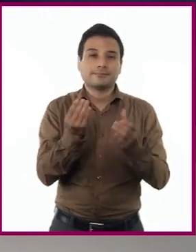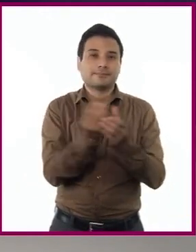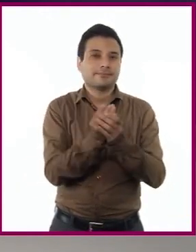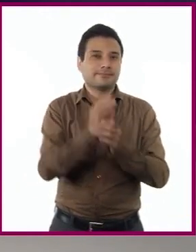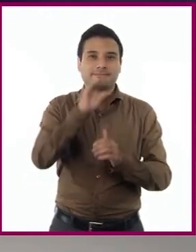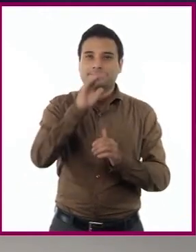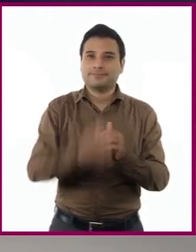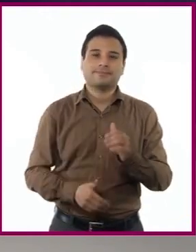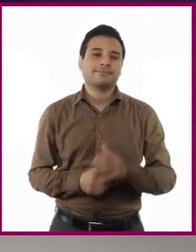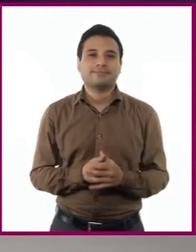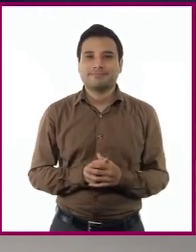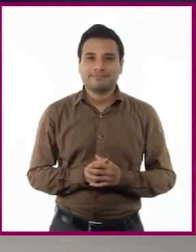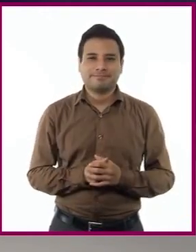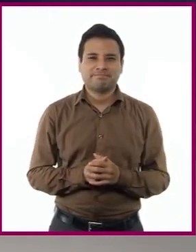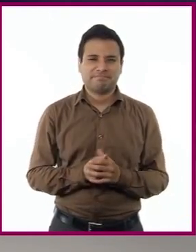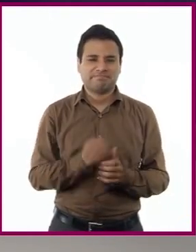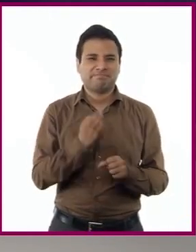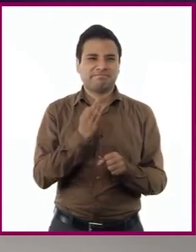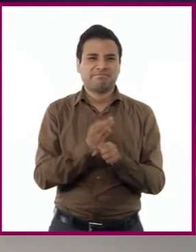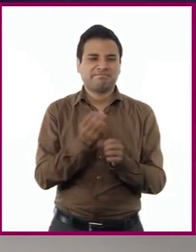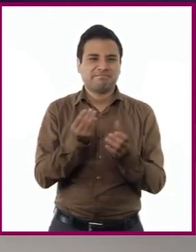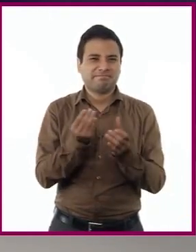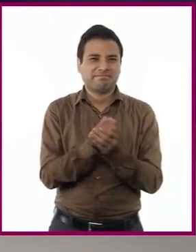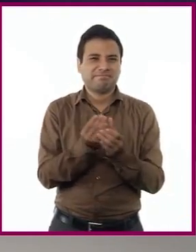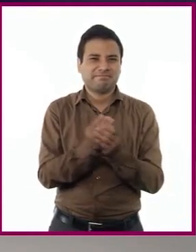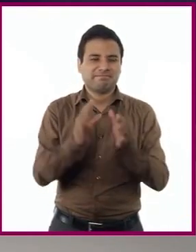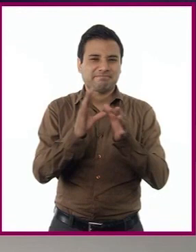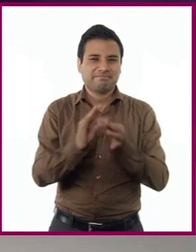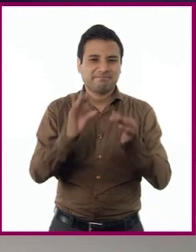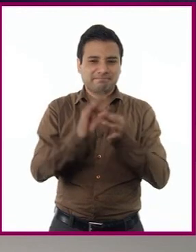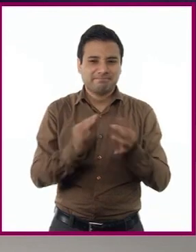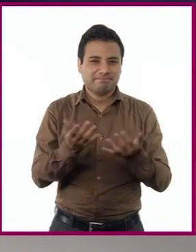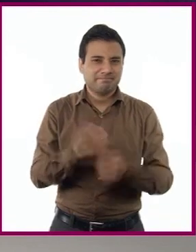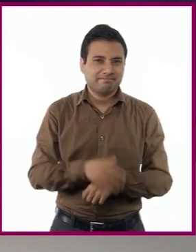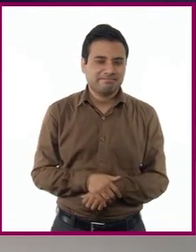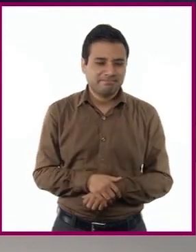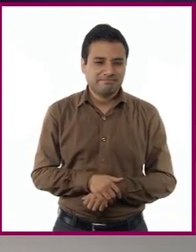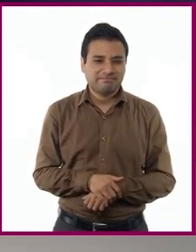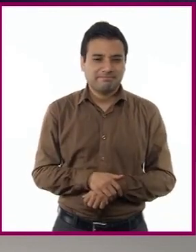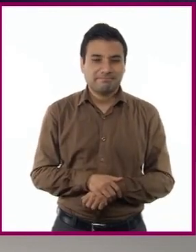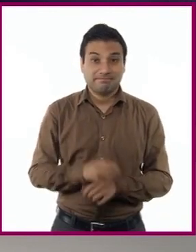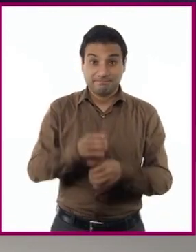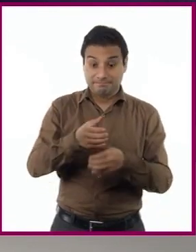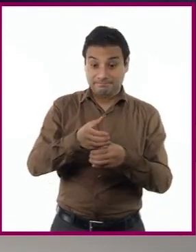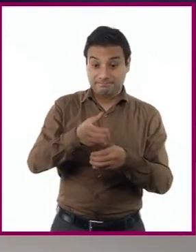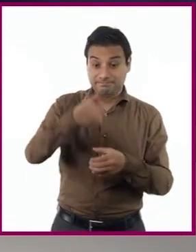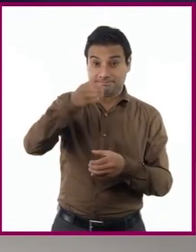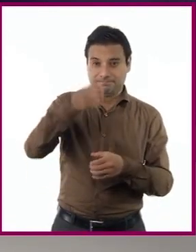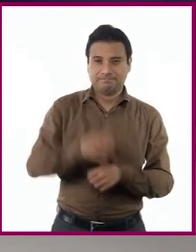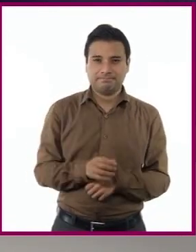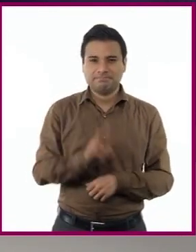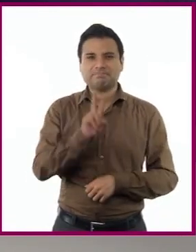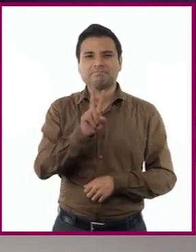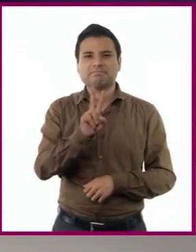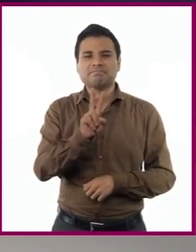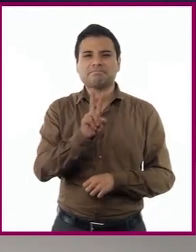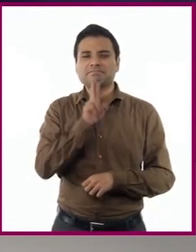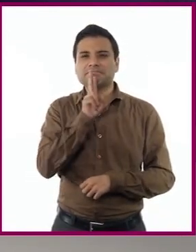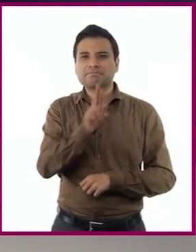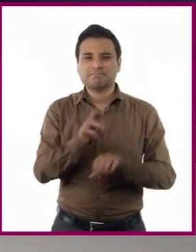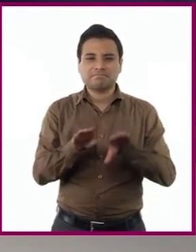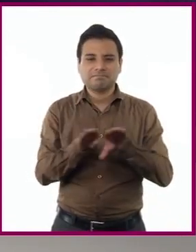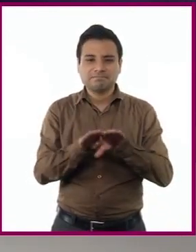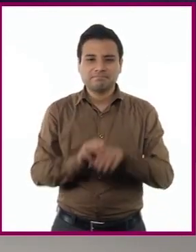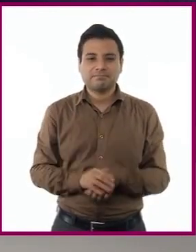en esta sesión se obtuvo que el volumen de un cilindro recto que es igual a pi por el